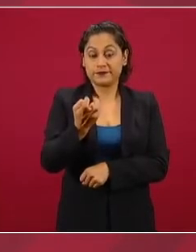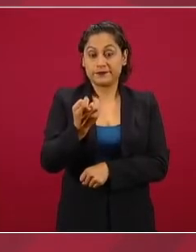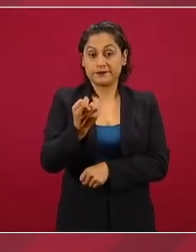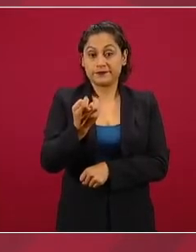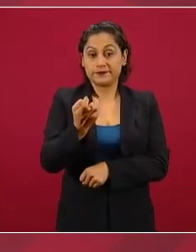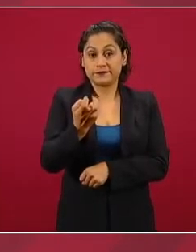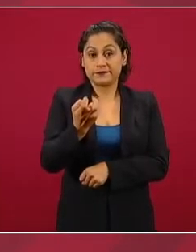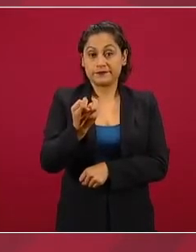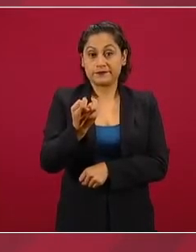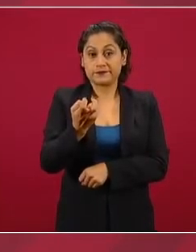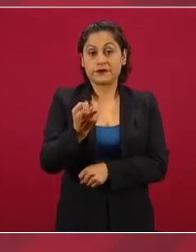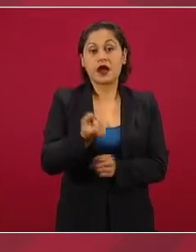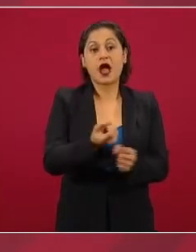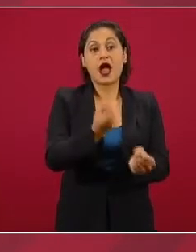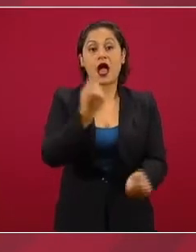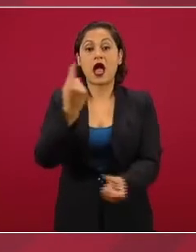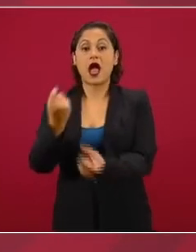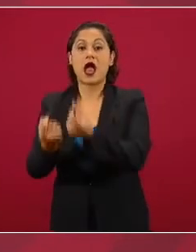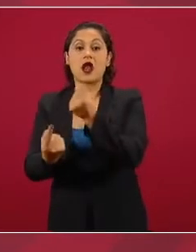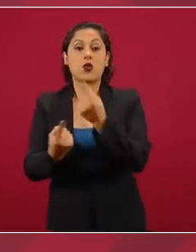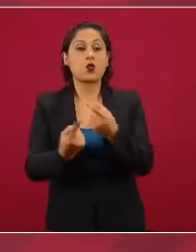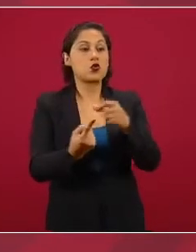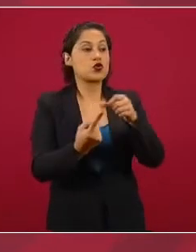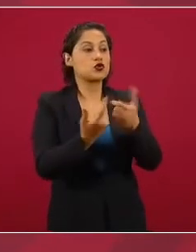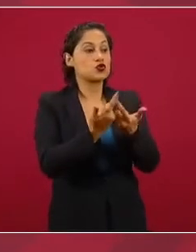se están agrupando en contra nuestra,